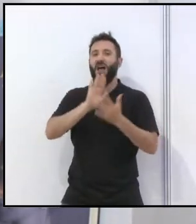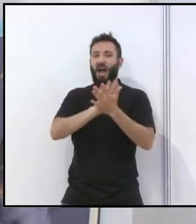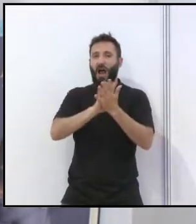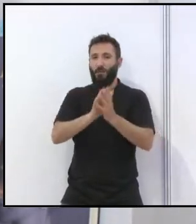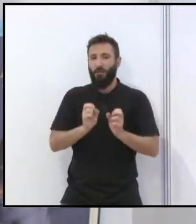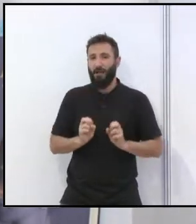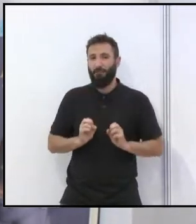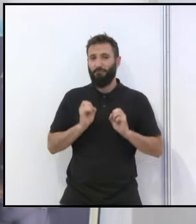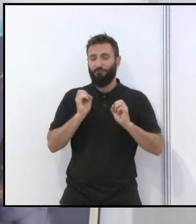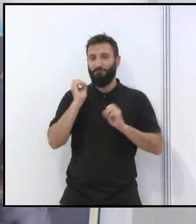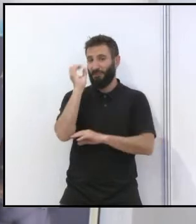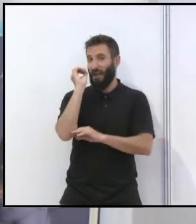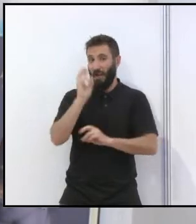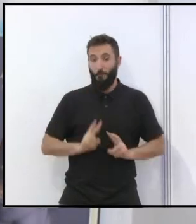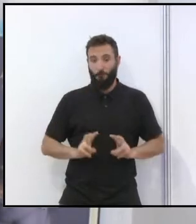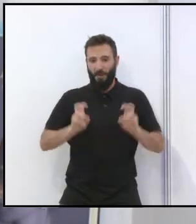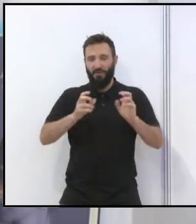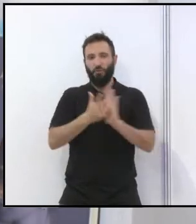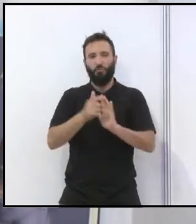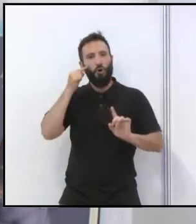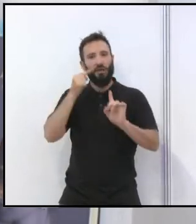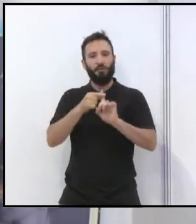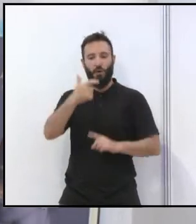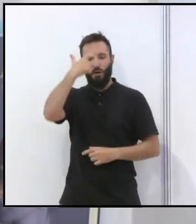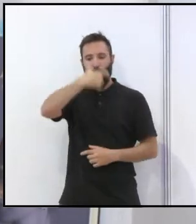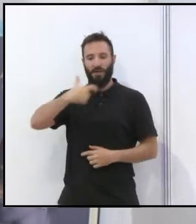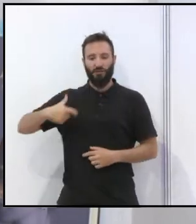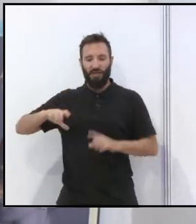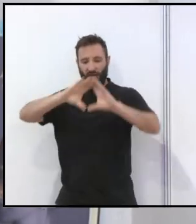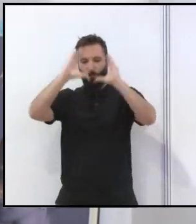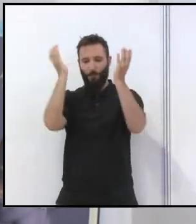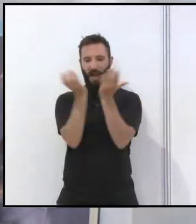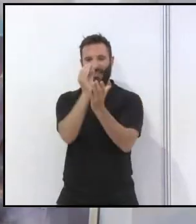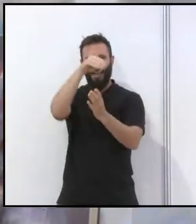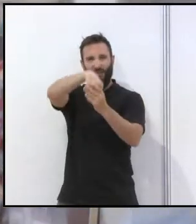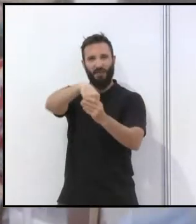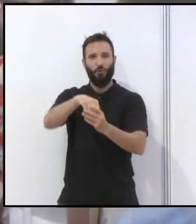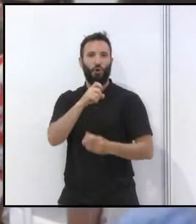de nuestra experiencia como especie en el planeta, en la vida.